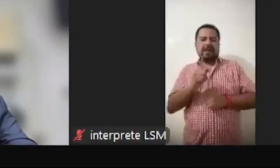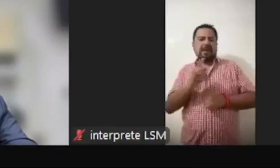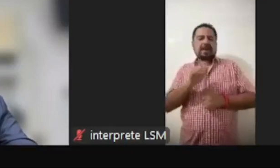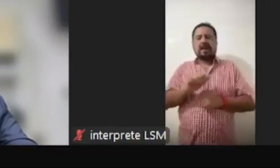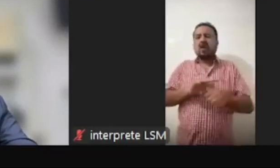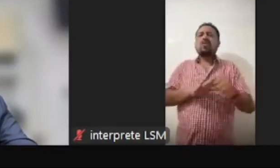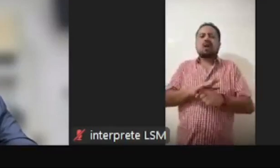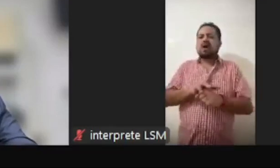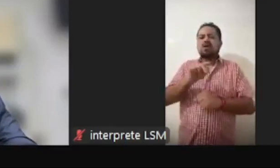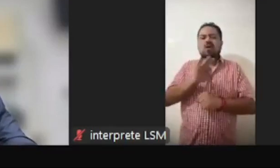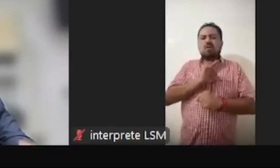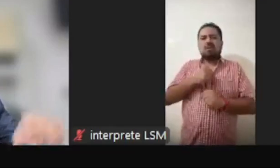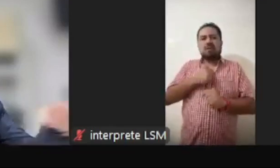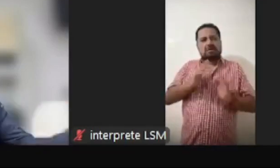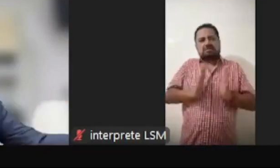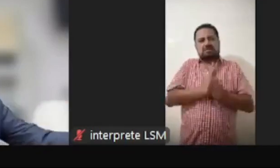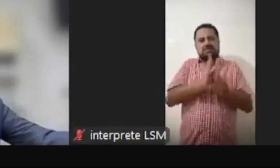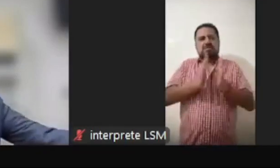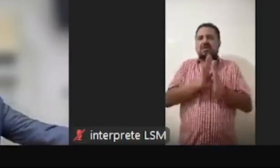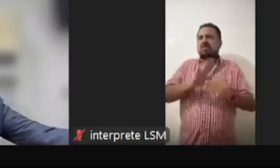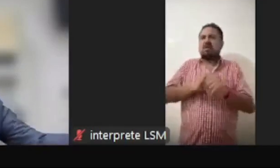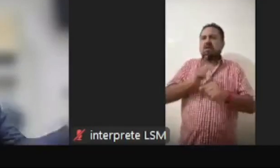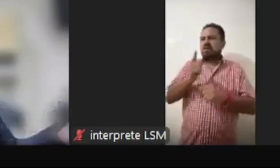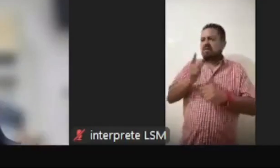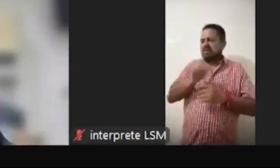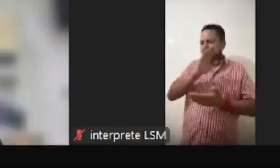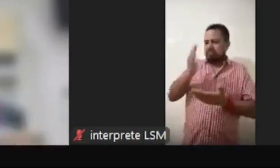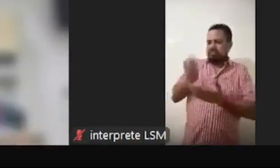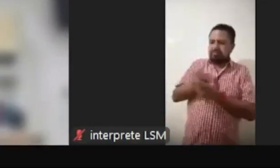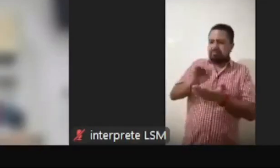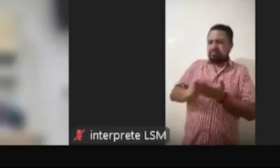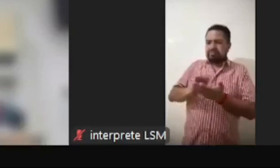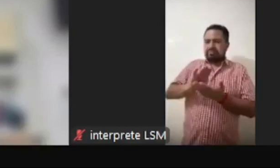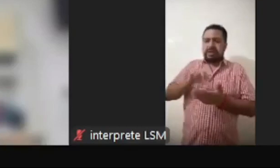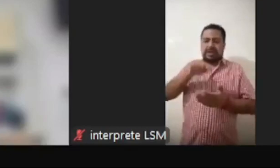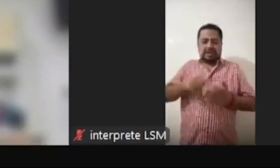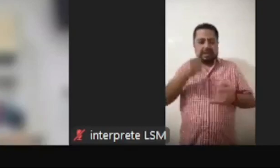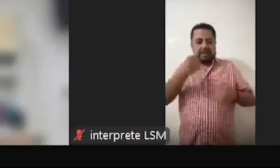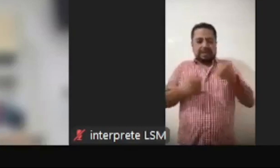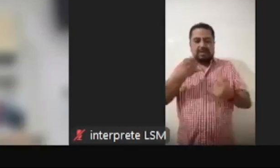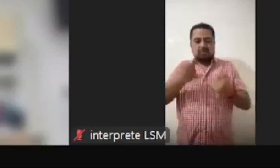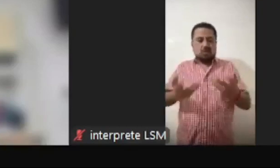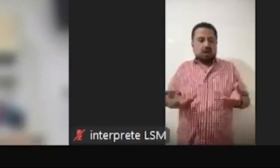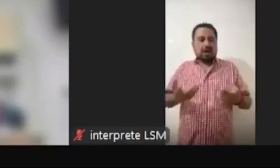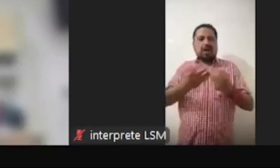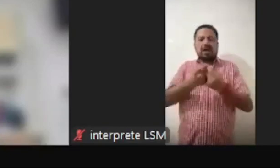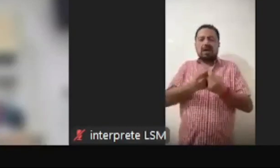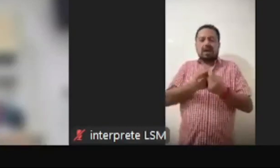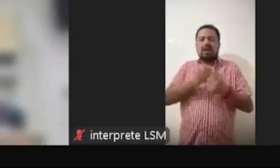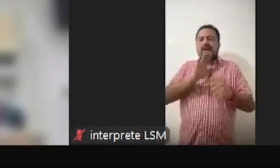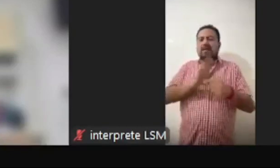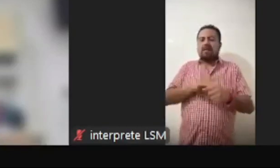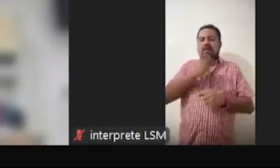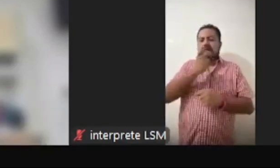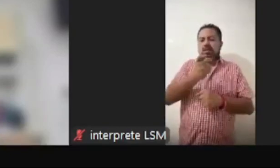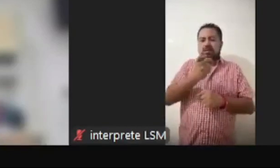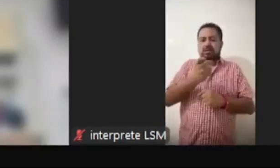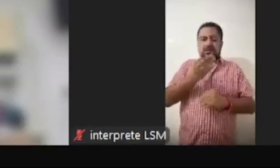puedo participar por tratarse de un expediente en el que este tribunal es parte y por lo tanto